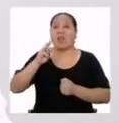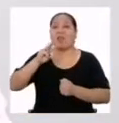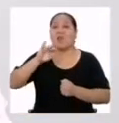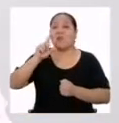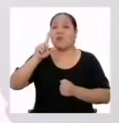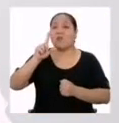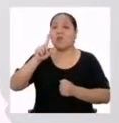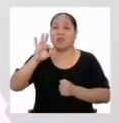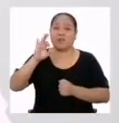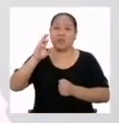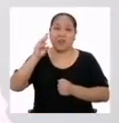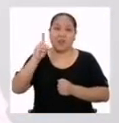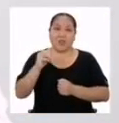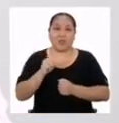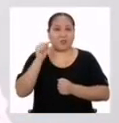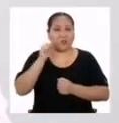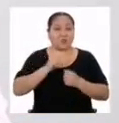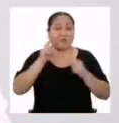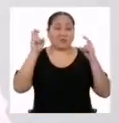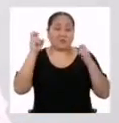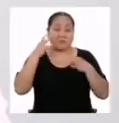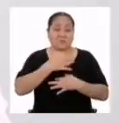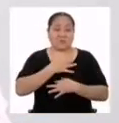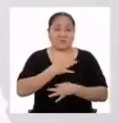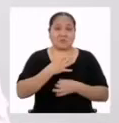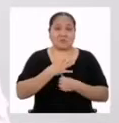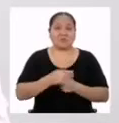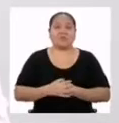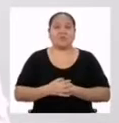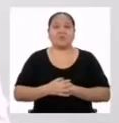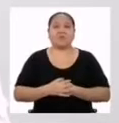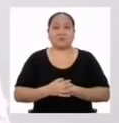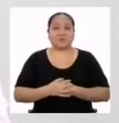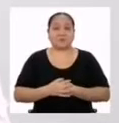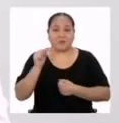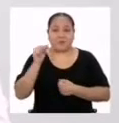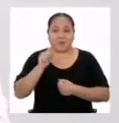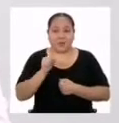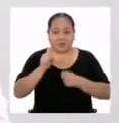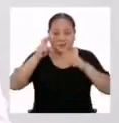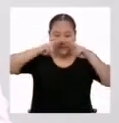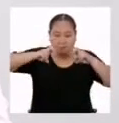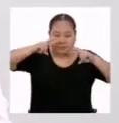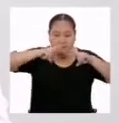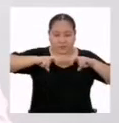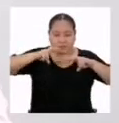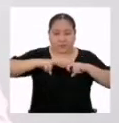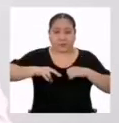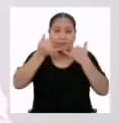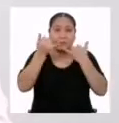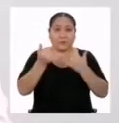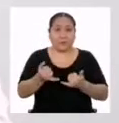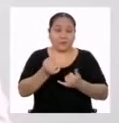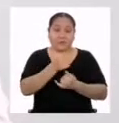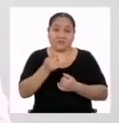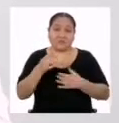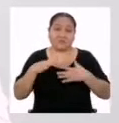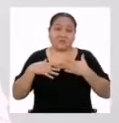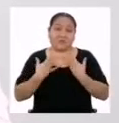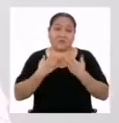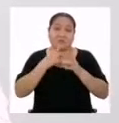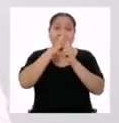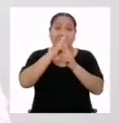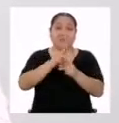parece perfecto. Es un tema muy interesante. Entonces, a partir del análisis que haremos hoy, podrían responder estas